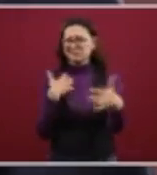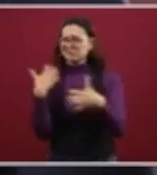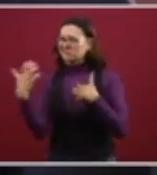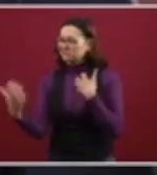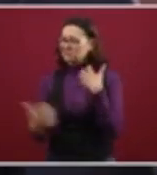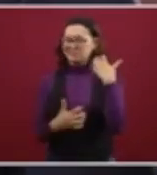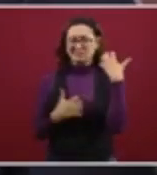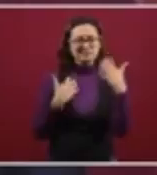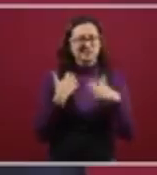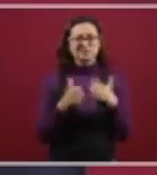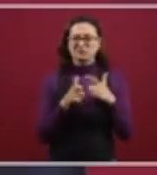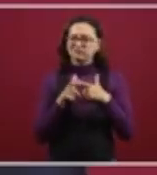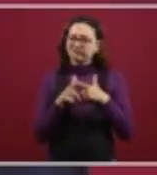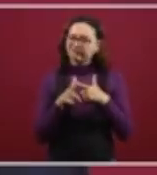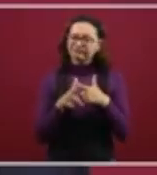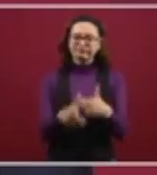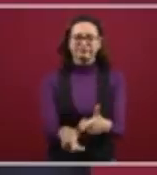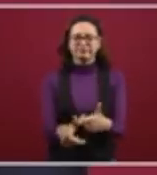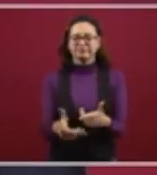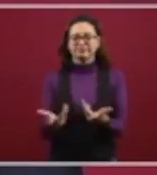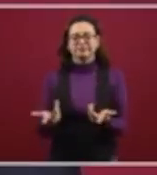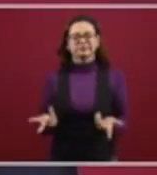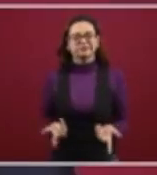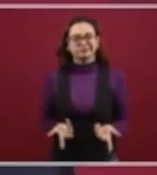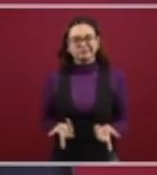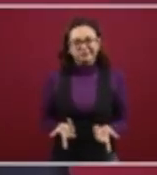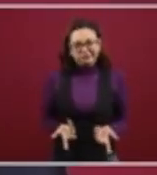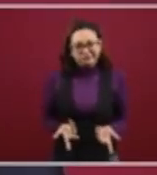resentimiento que produjo